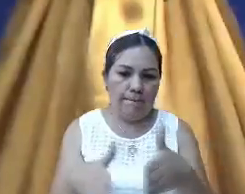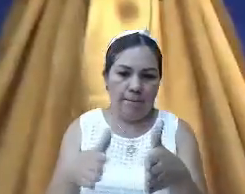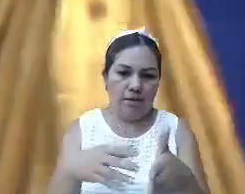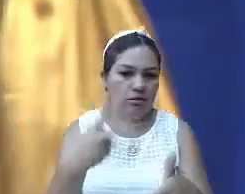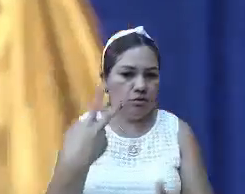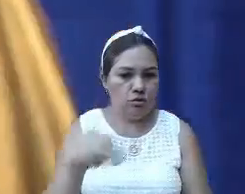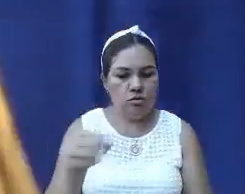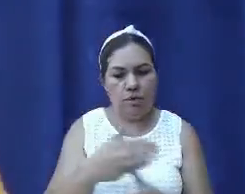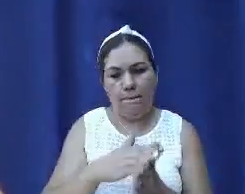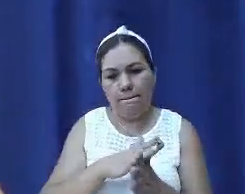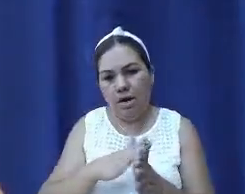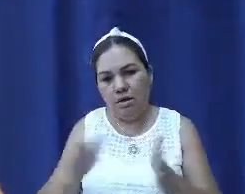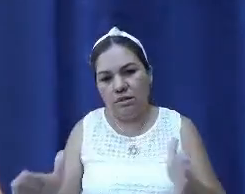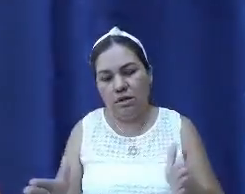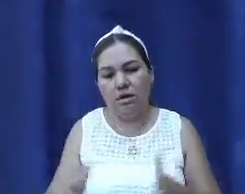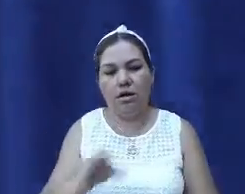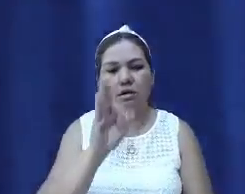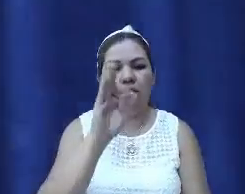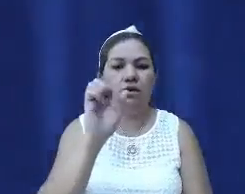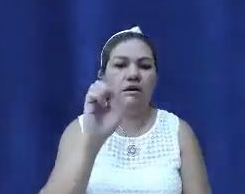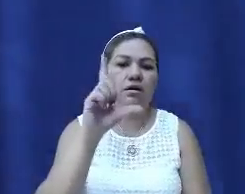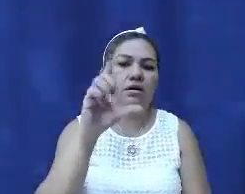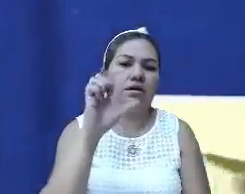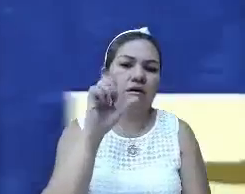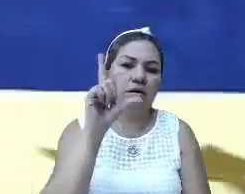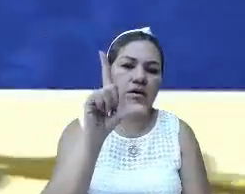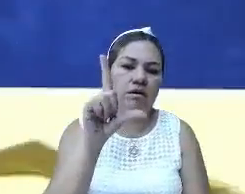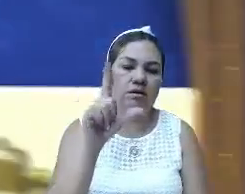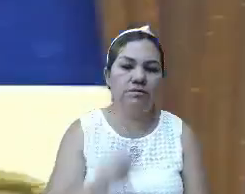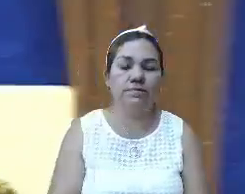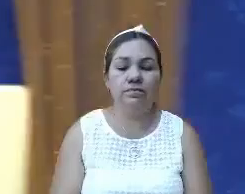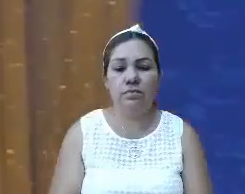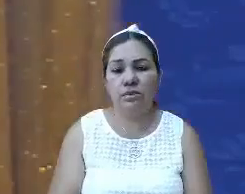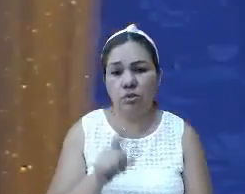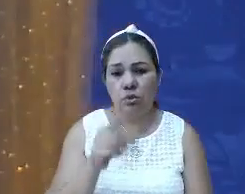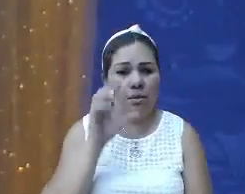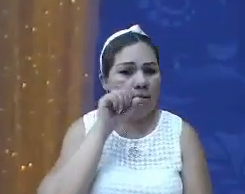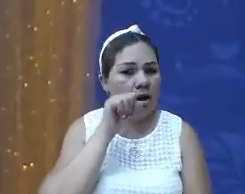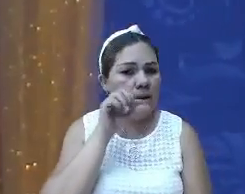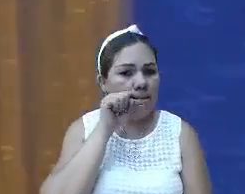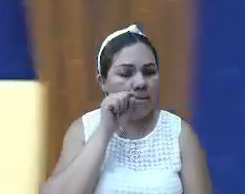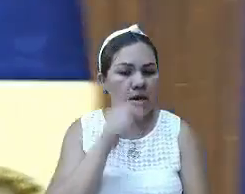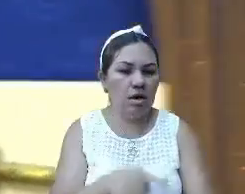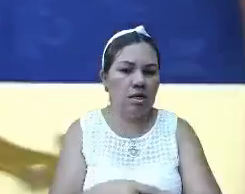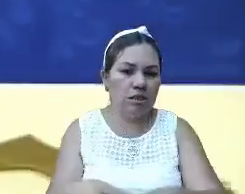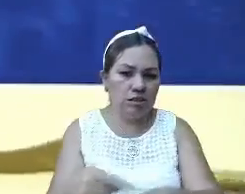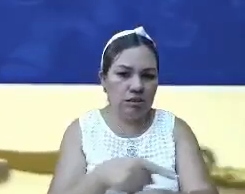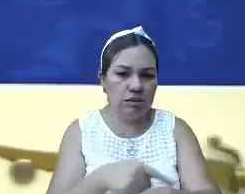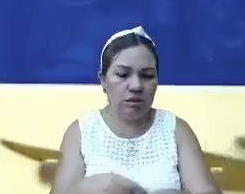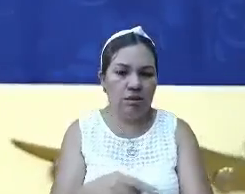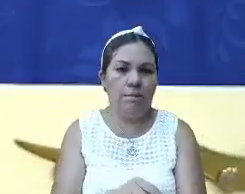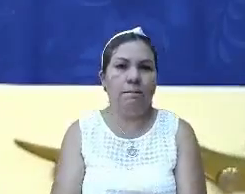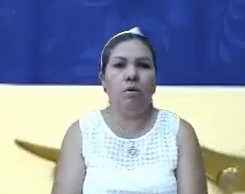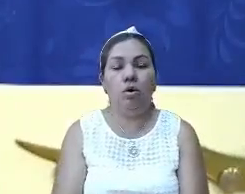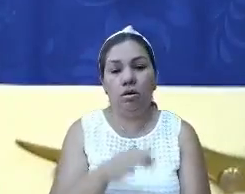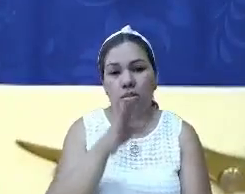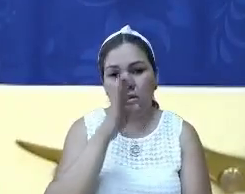él. Quiere decir que si los padres toman ese tiempo para instruir a sus